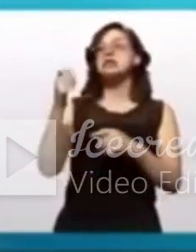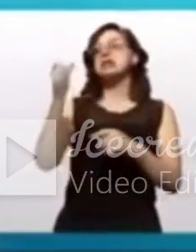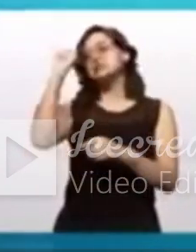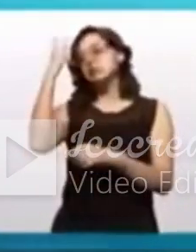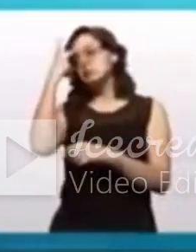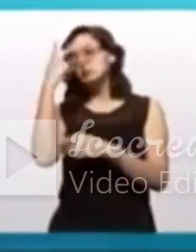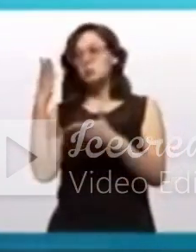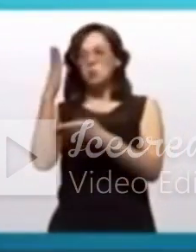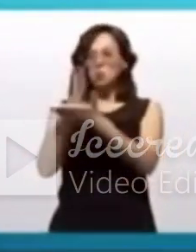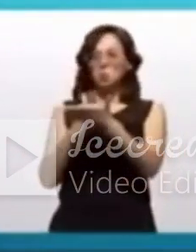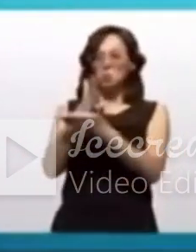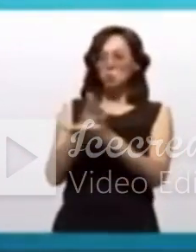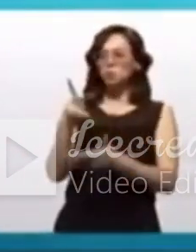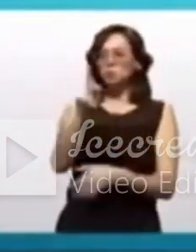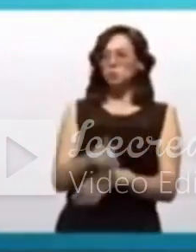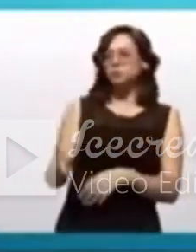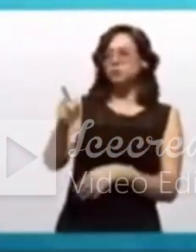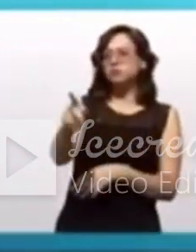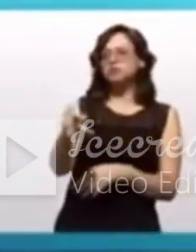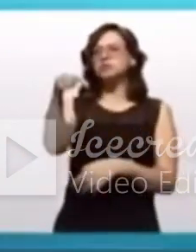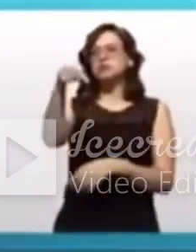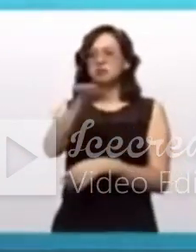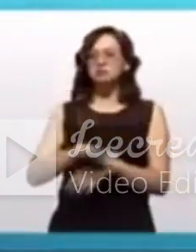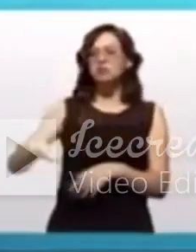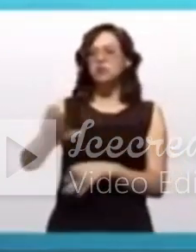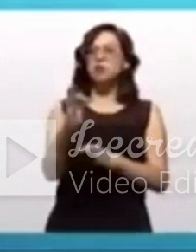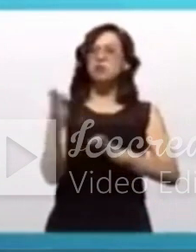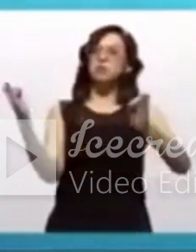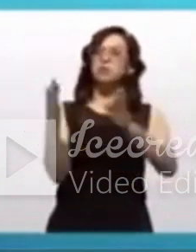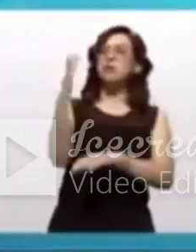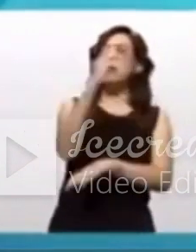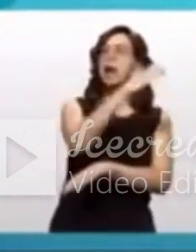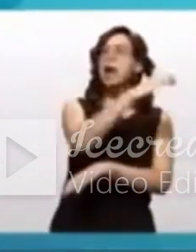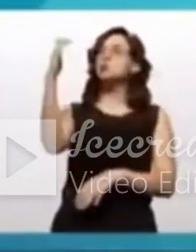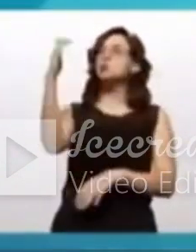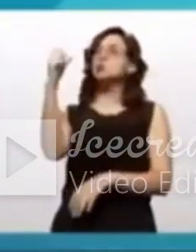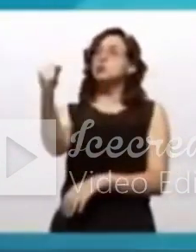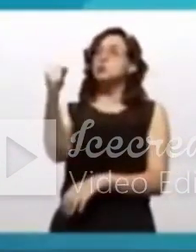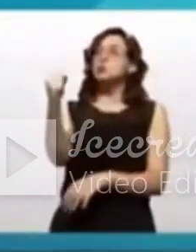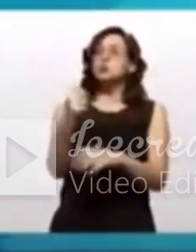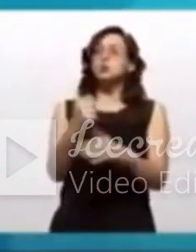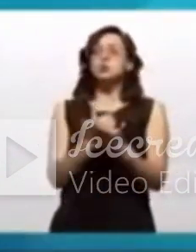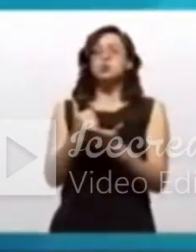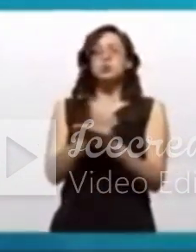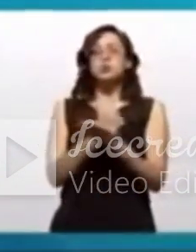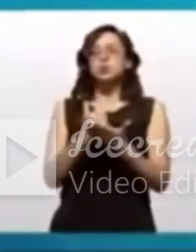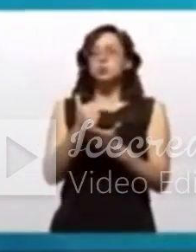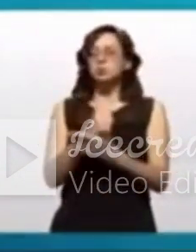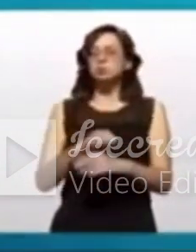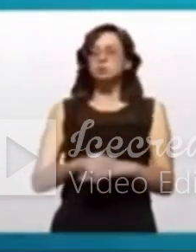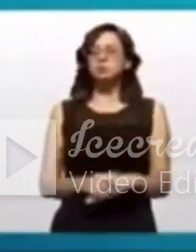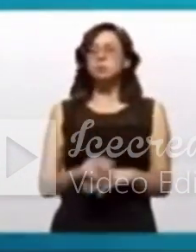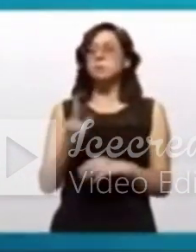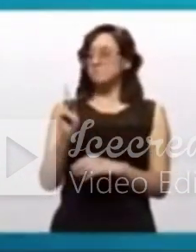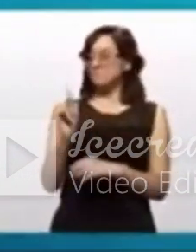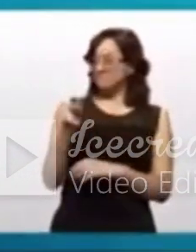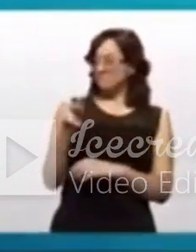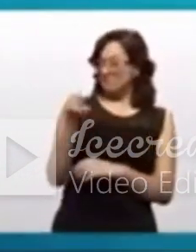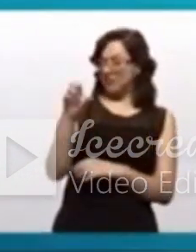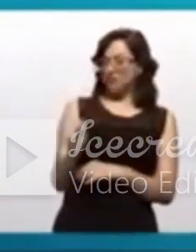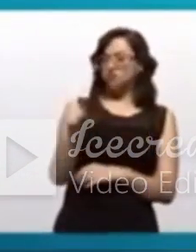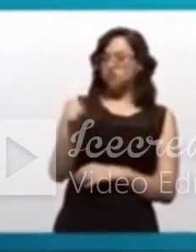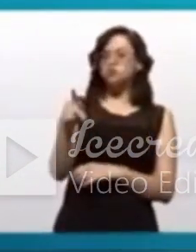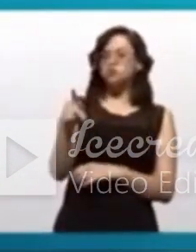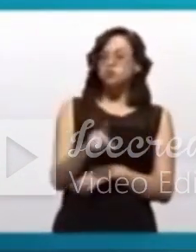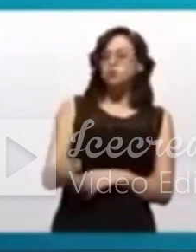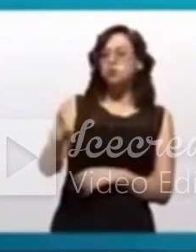Potosí, cuyo nombre evoca la frialdad del Bajío y el cielo azul intenso del semidesierto. Pinos, nos decían, es un